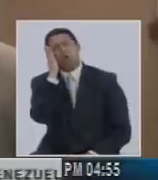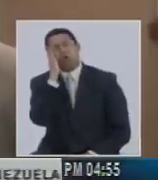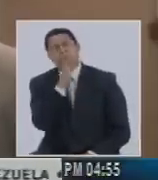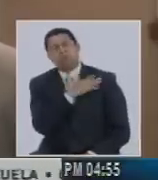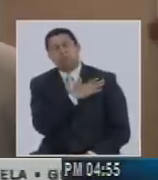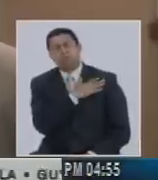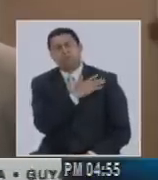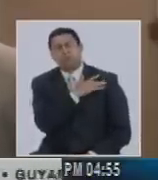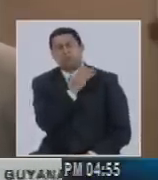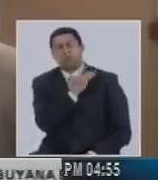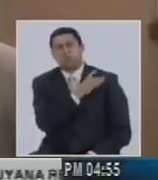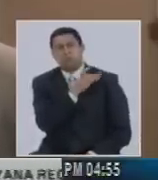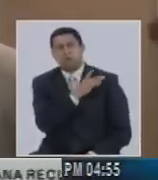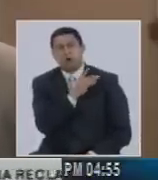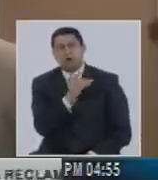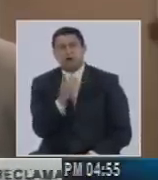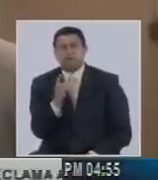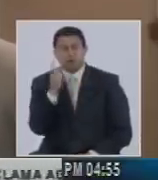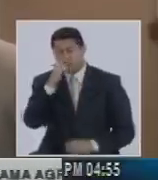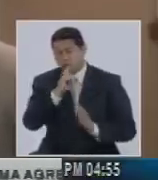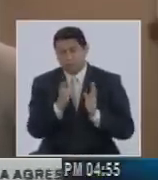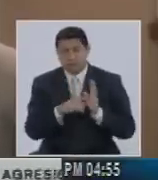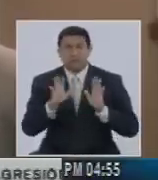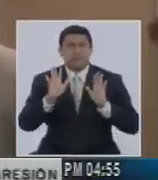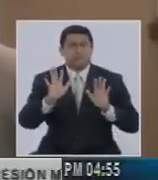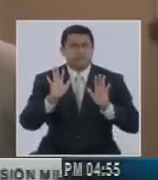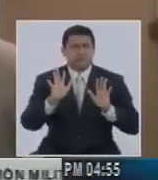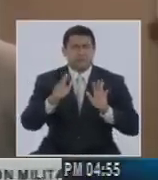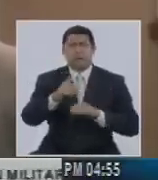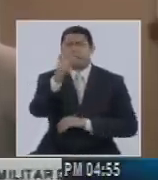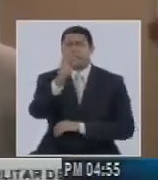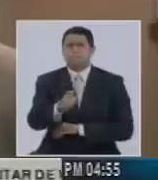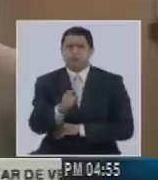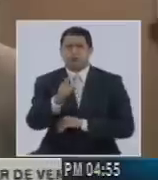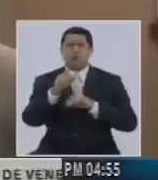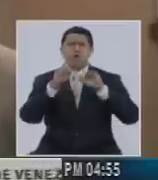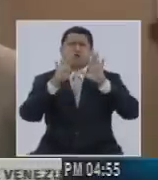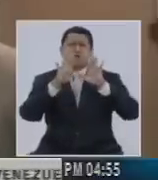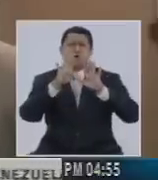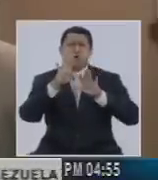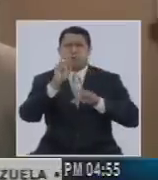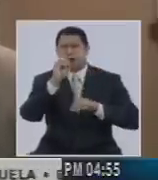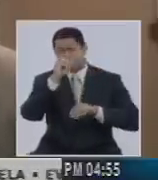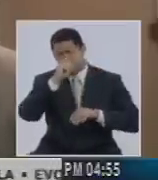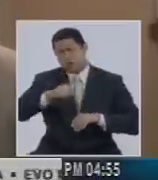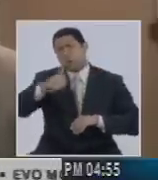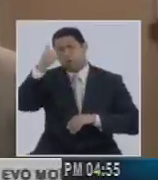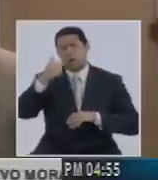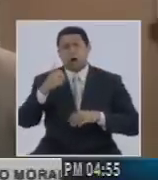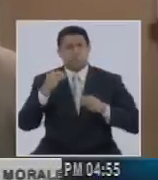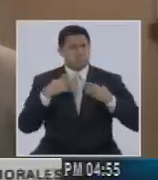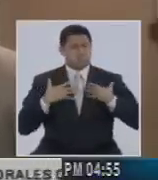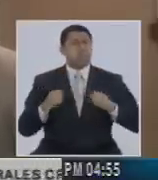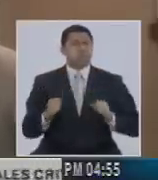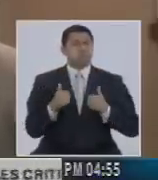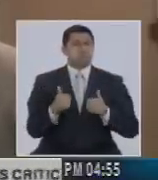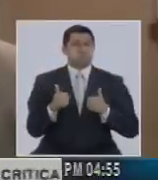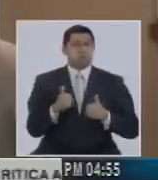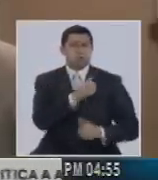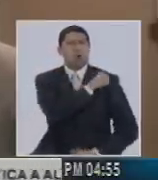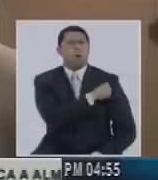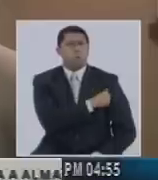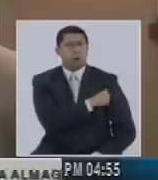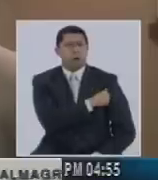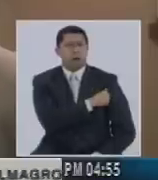pero no tiene riesgo de anestesia general. Bien, tengo hasta pacientes de 90 y pico años que están de bastante buena salud, que se han